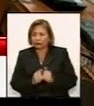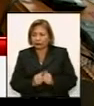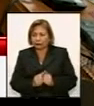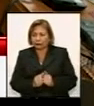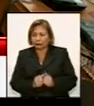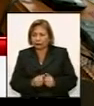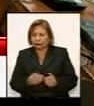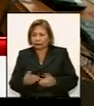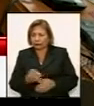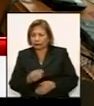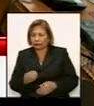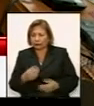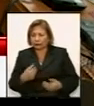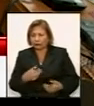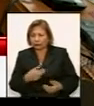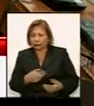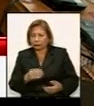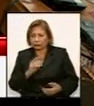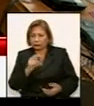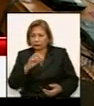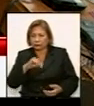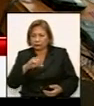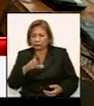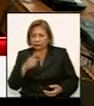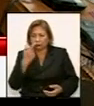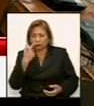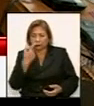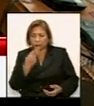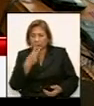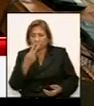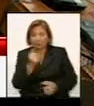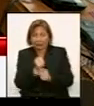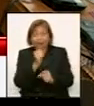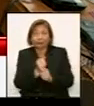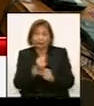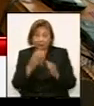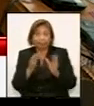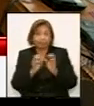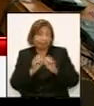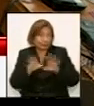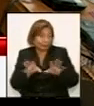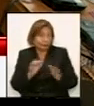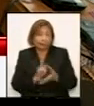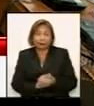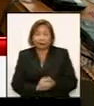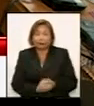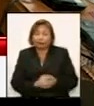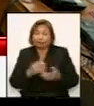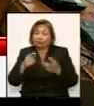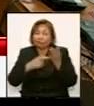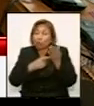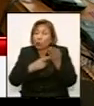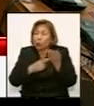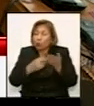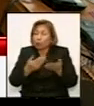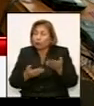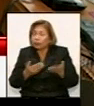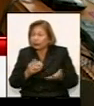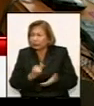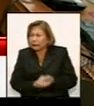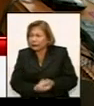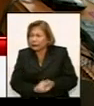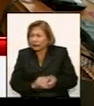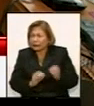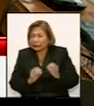temas de derechos humanos y tecnología. Tenemos un trabajo muy amplio en temas de tecnología, activismo, hacemos investigación